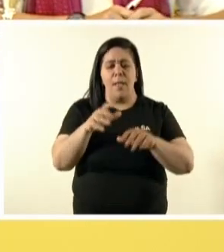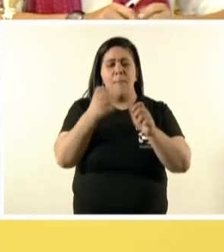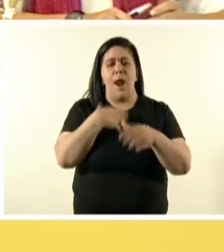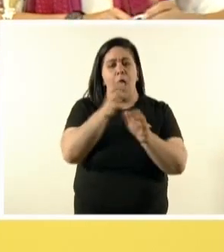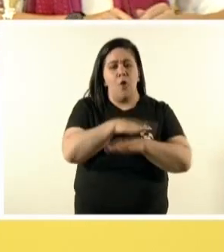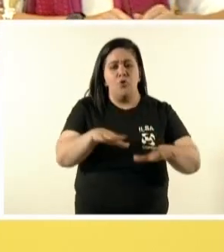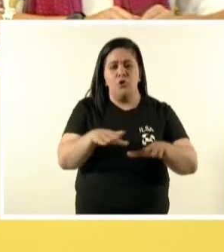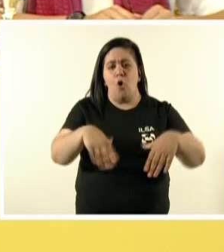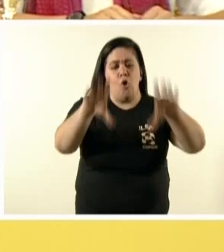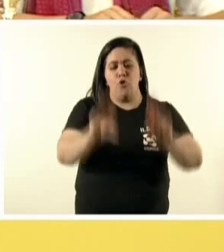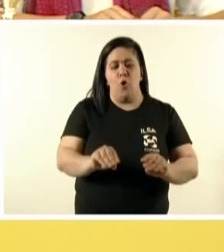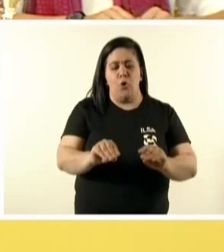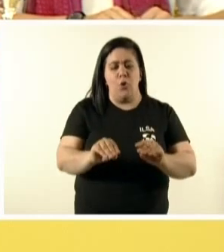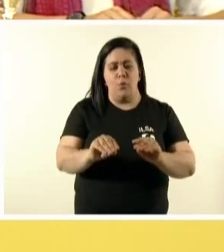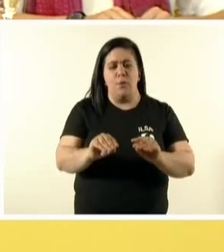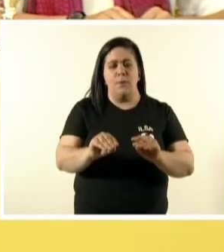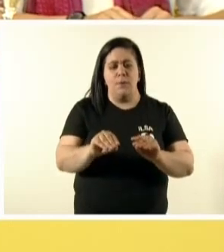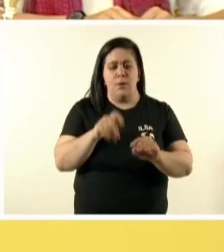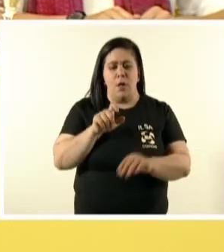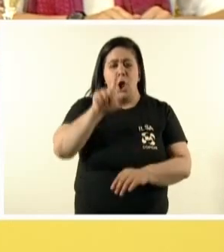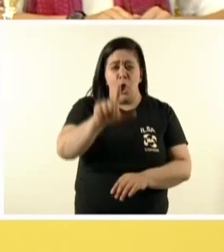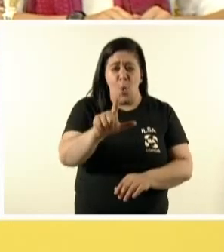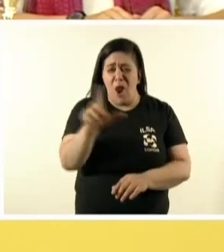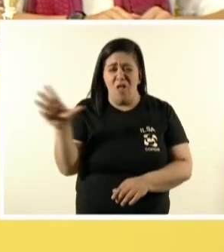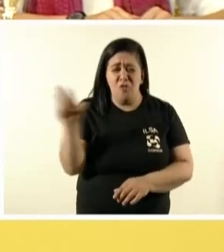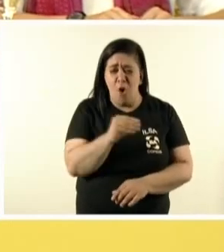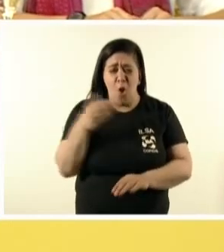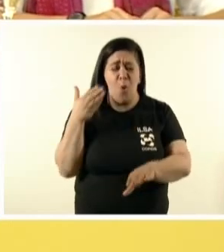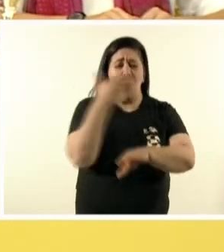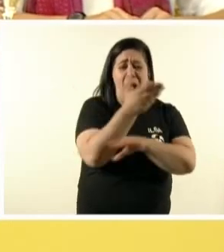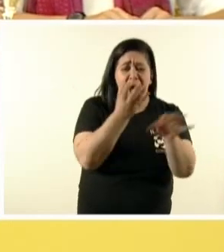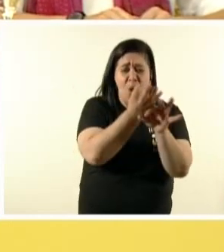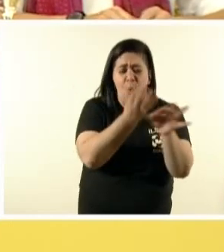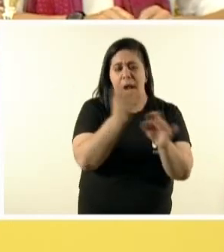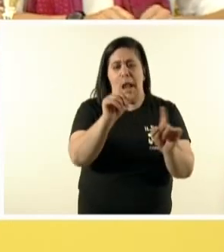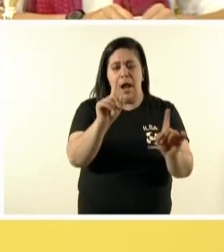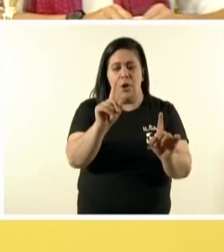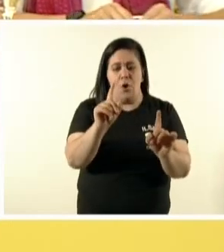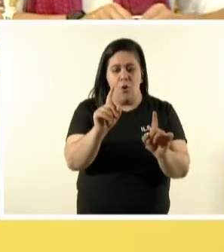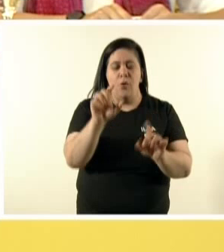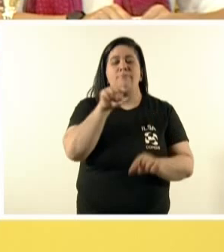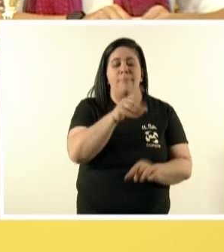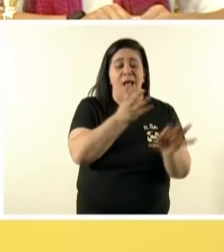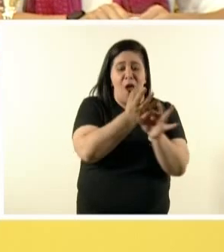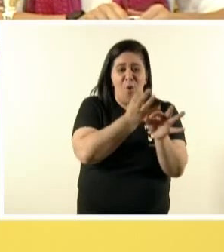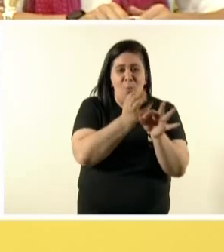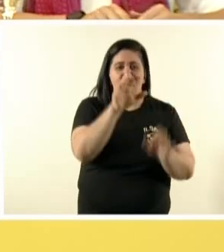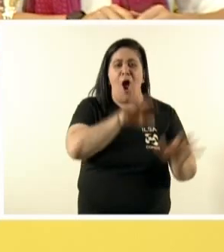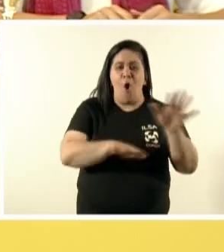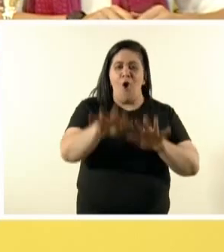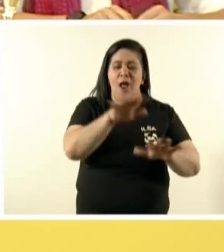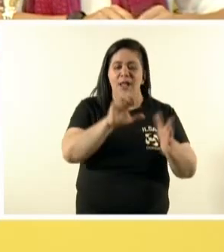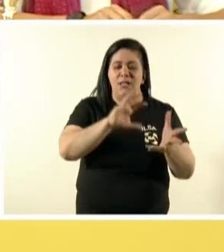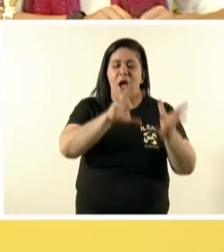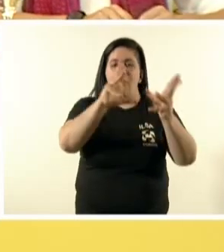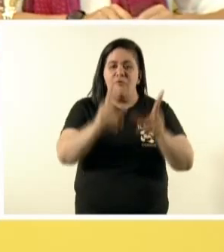chicos. Eso no significa que el lunes vuelven todos a clase. Cada escuela lo va a organizar para hacerlo de forma gradual, siempre al